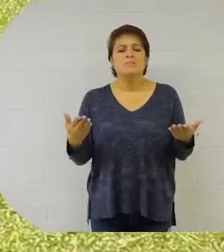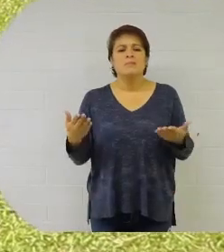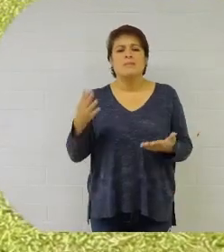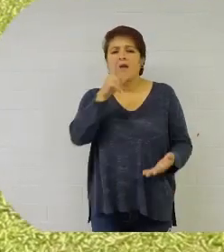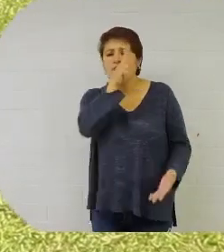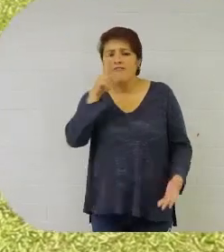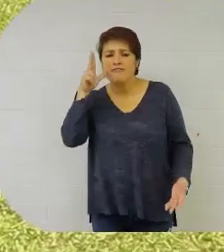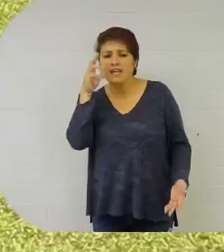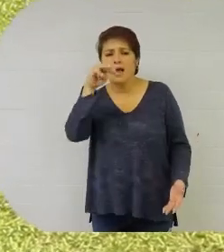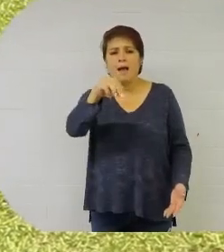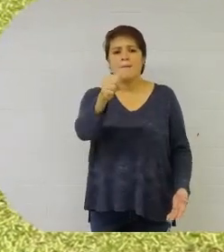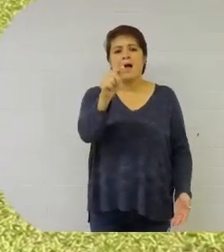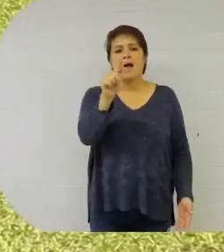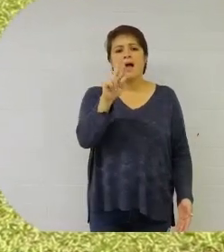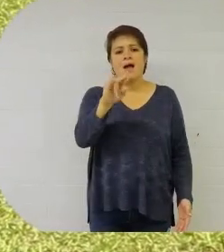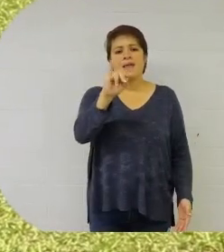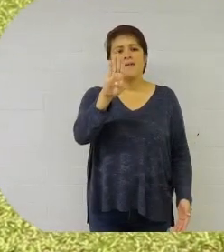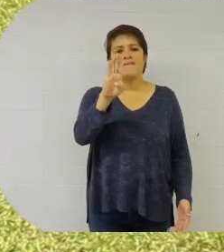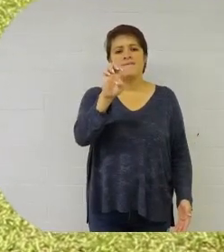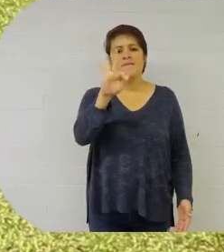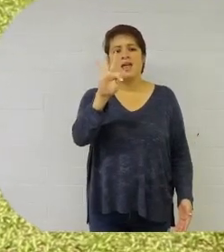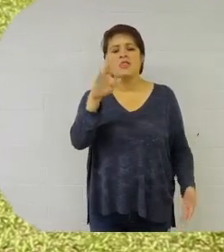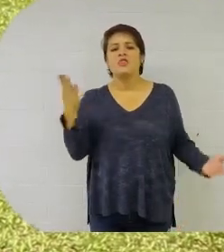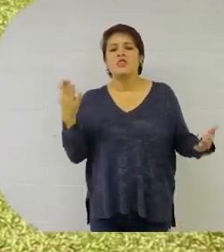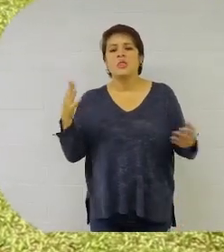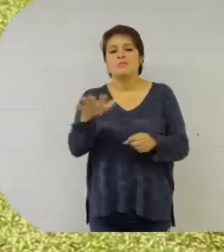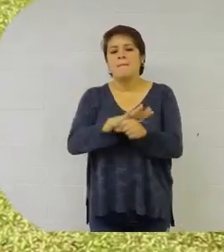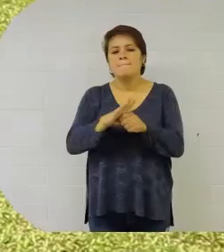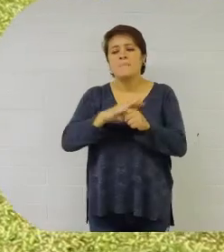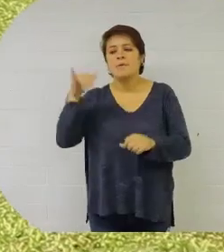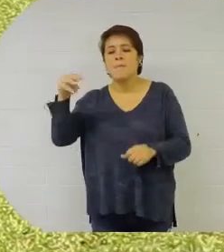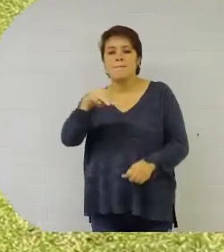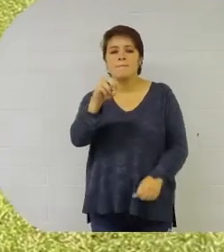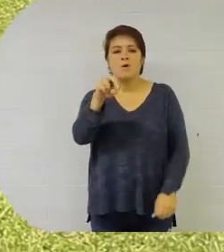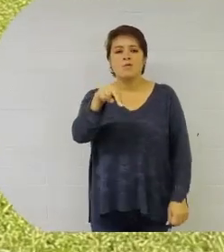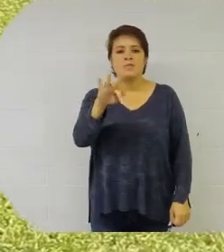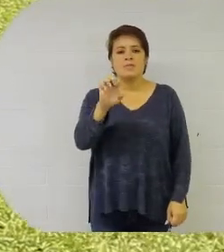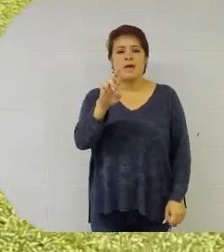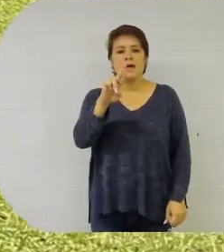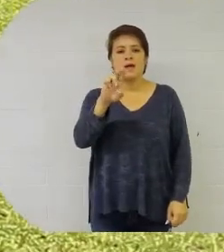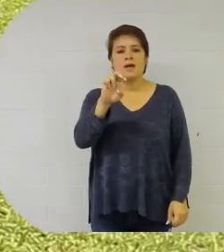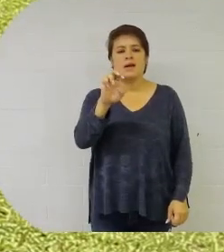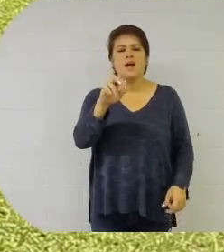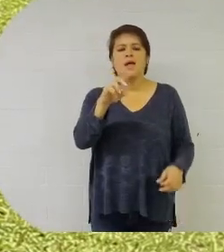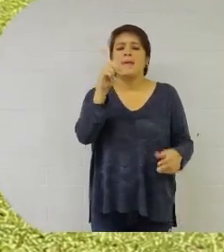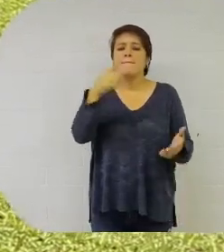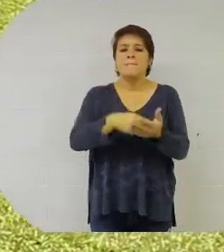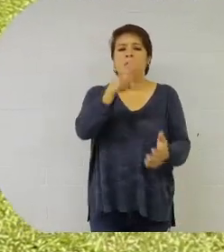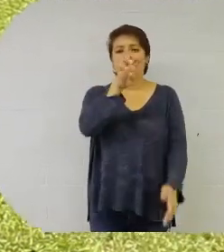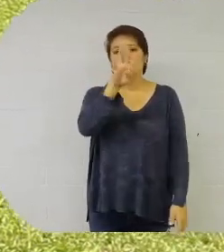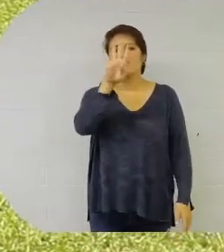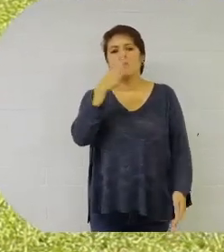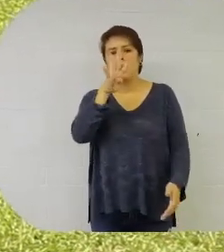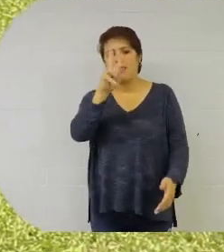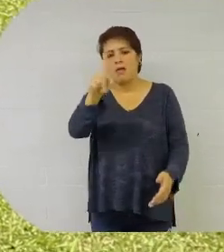Desde la finca Maribel, que está en el sector de Monterrey desde 1941 y es patrimonio cultural del municipio, nos despedimos, no sin